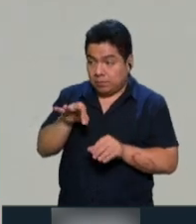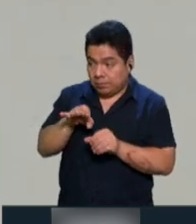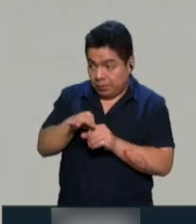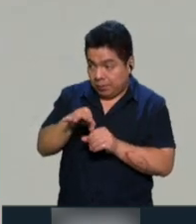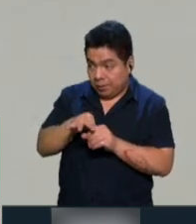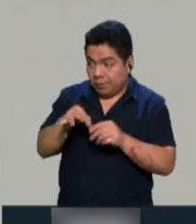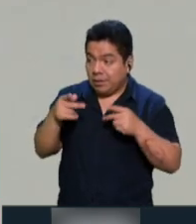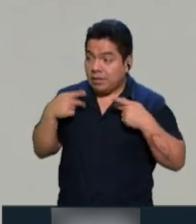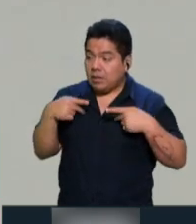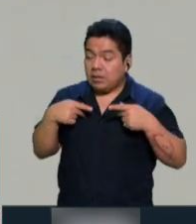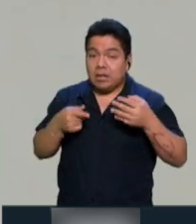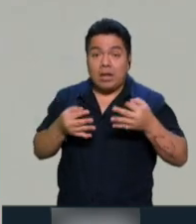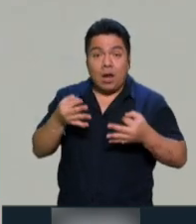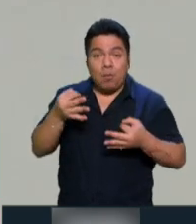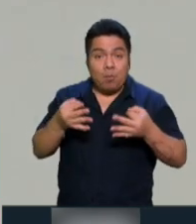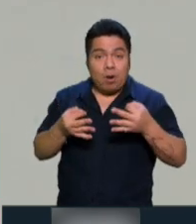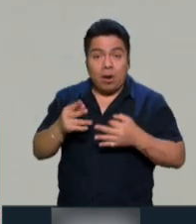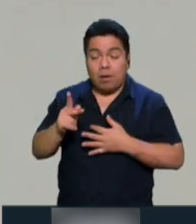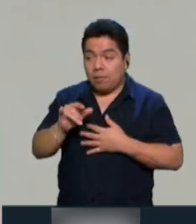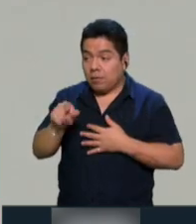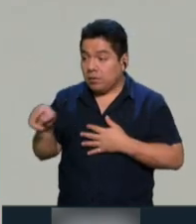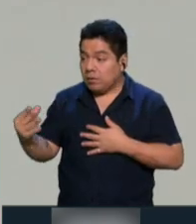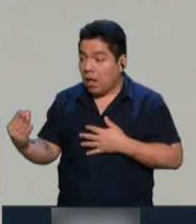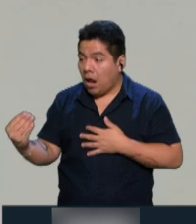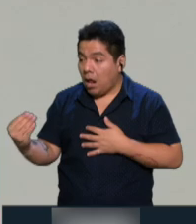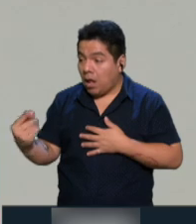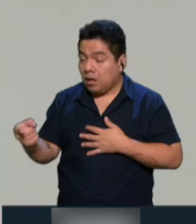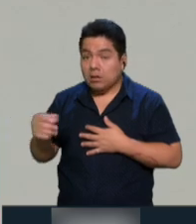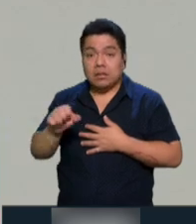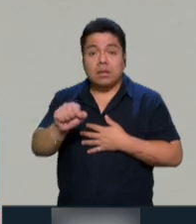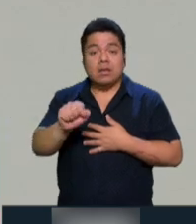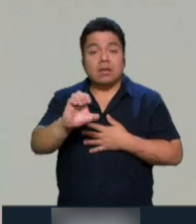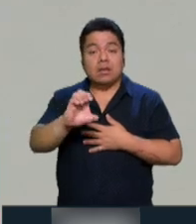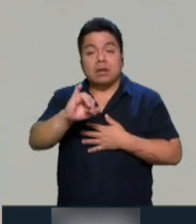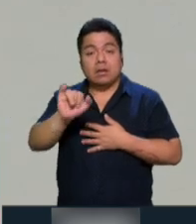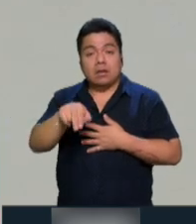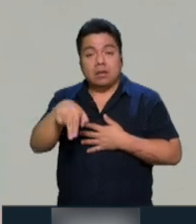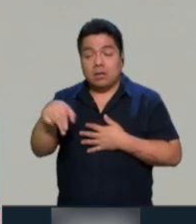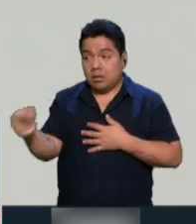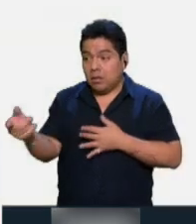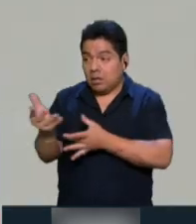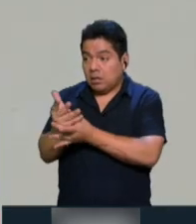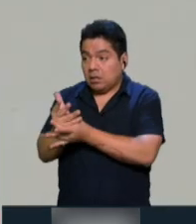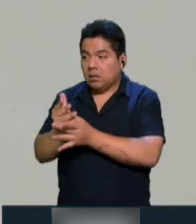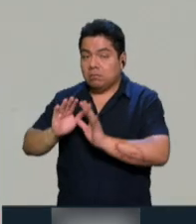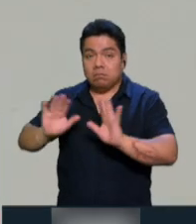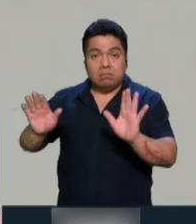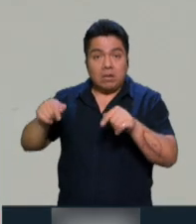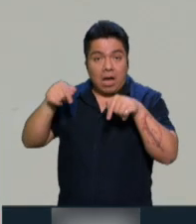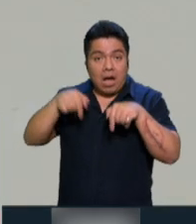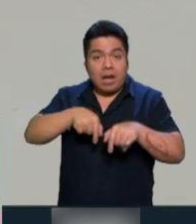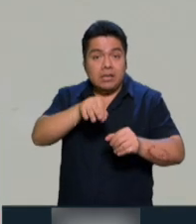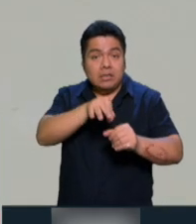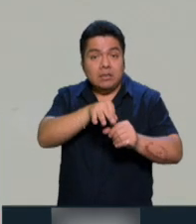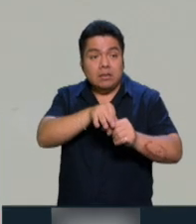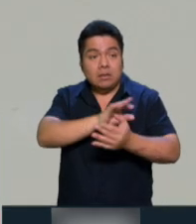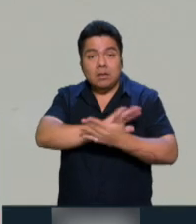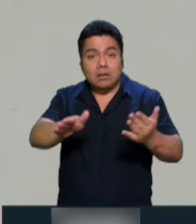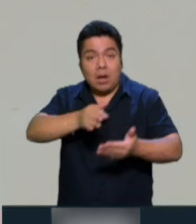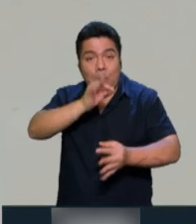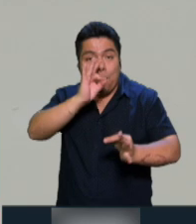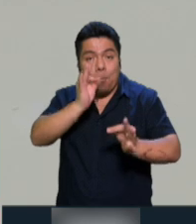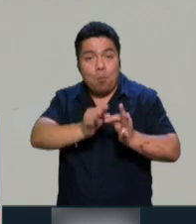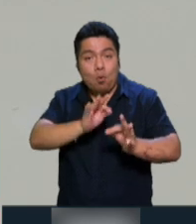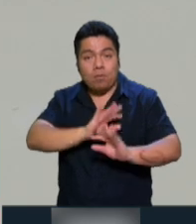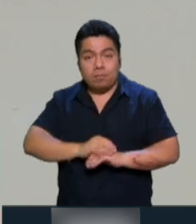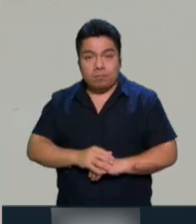las personas juzgadoras, diga lo que diga la Suprema Corte de Justicia de la Nación. En este momento, yo no soy